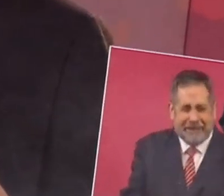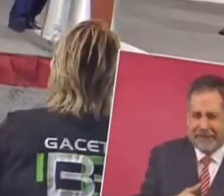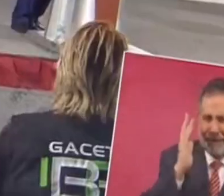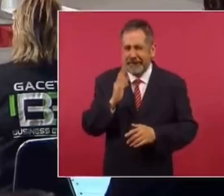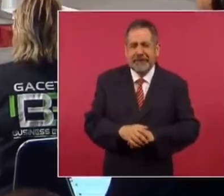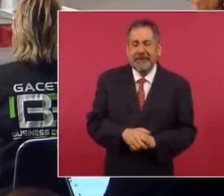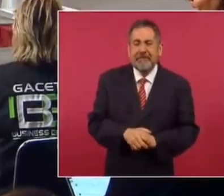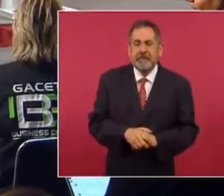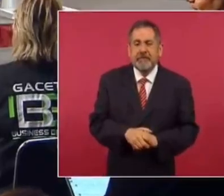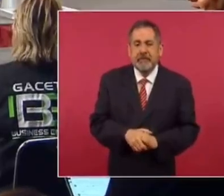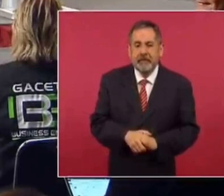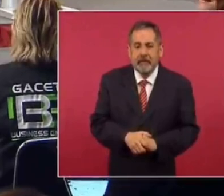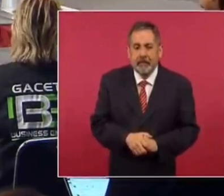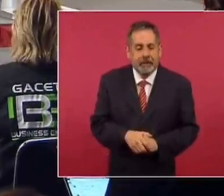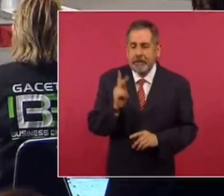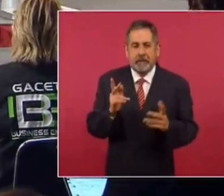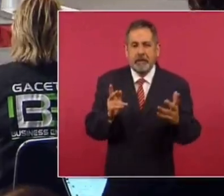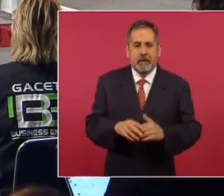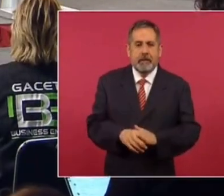Pero